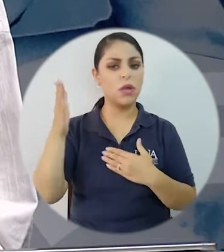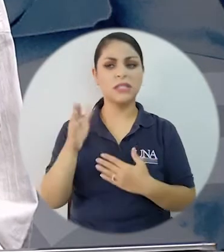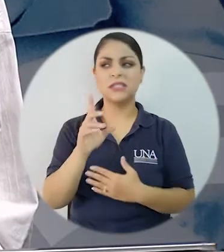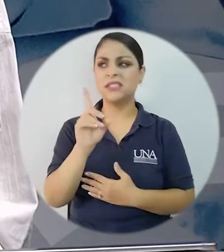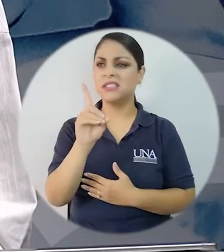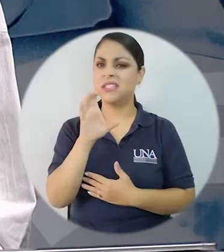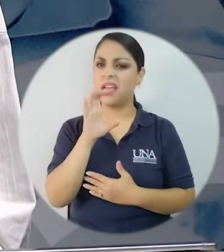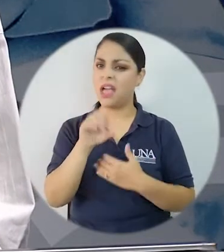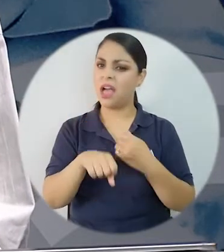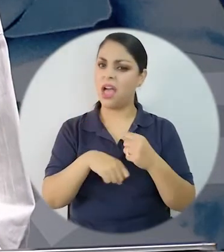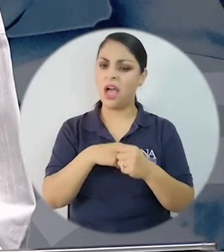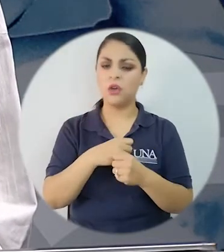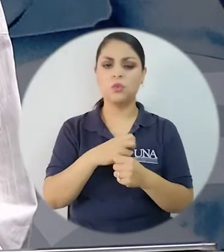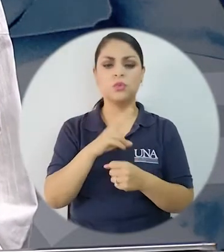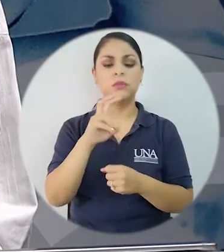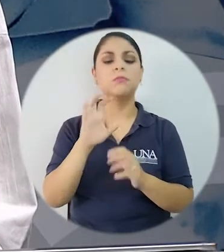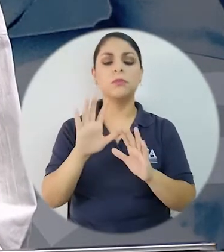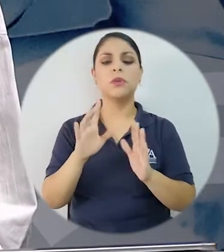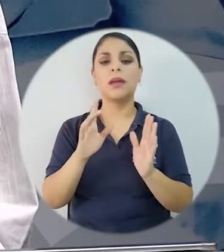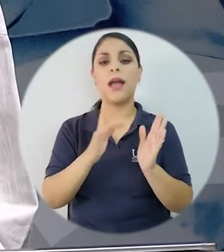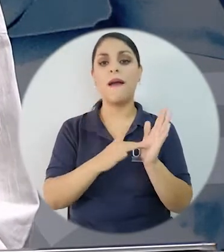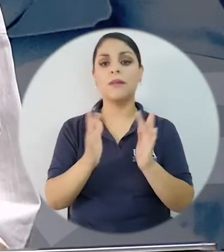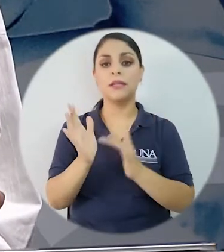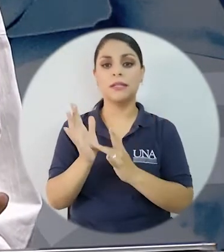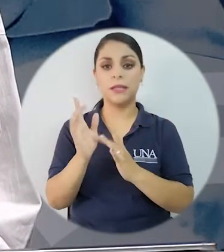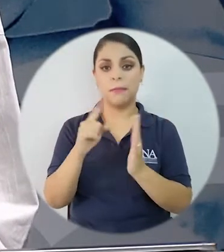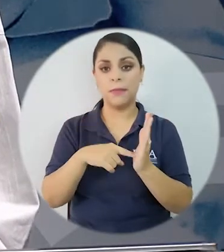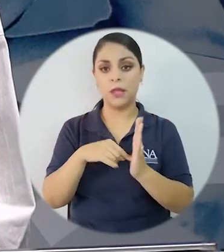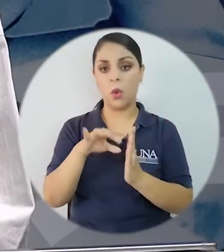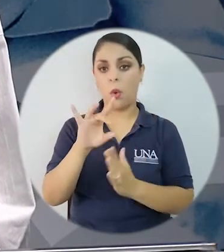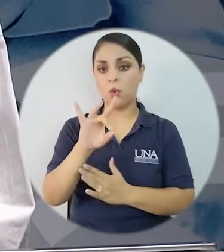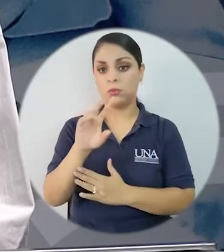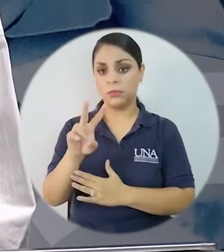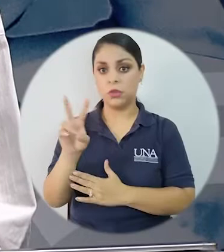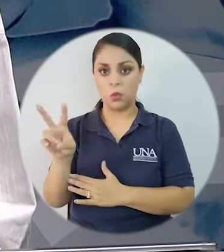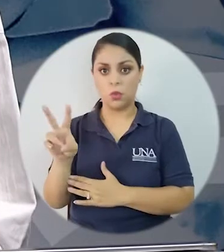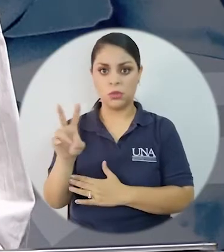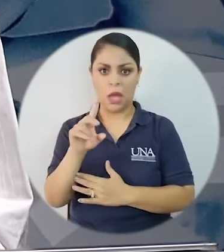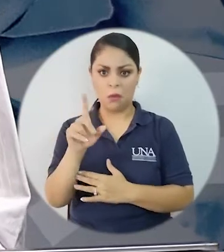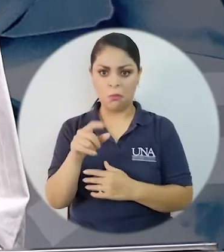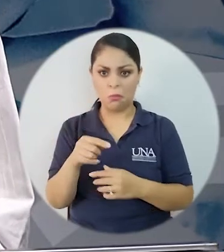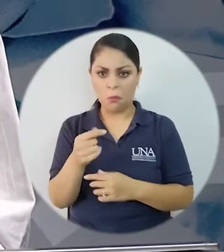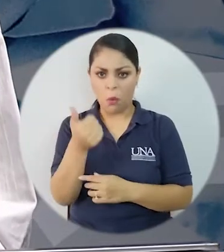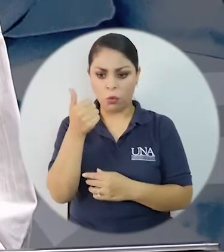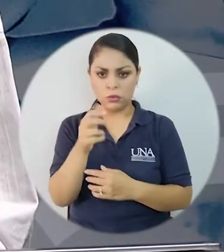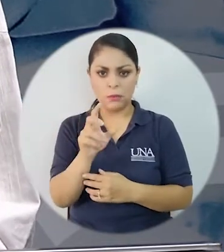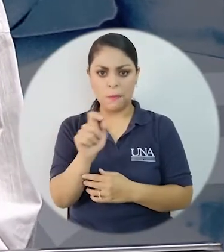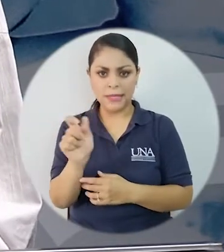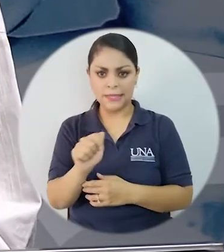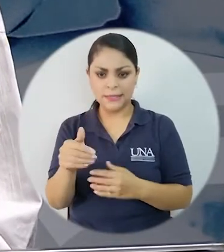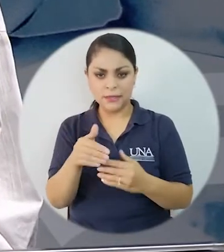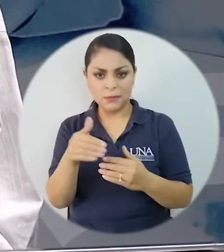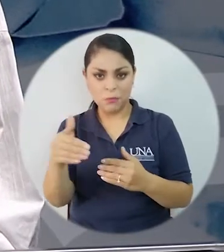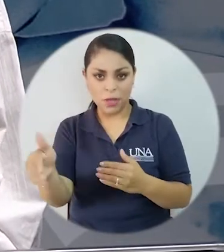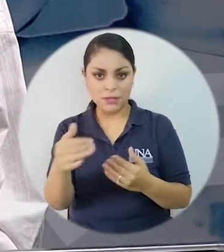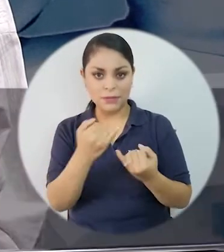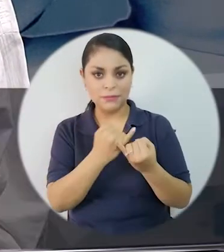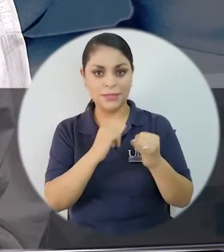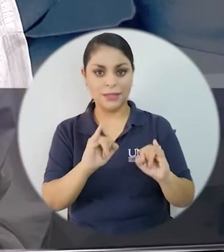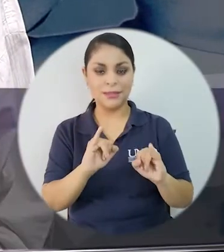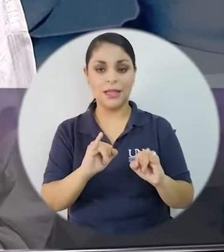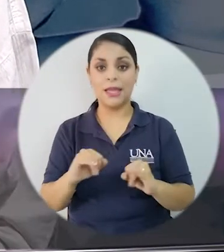años, 200, sino que en abril de 1822, imagínense, pocos meses de la declaración